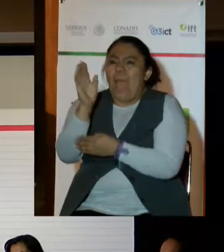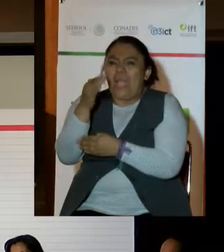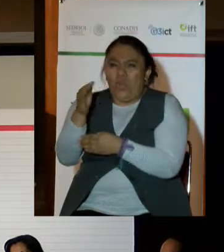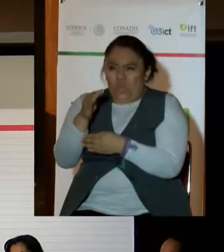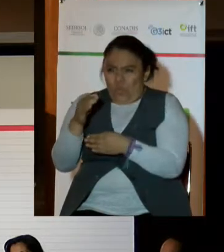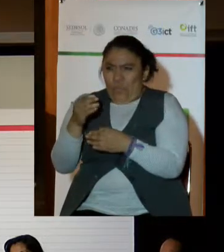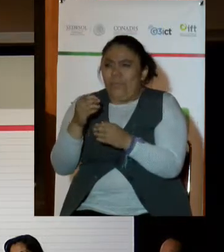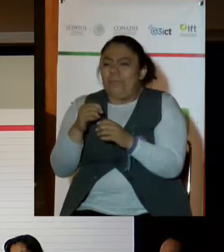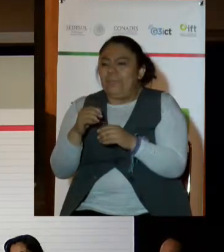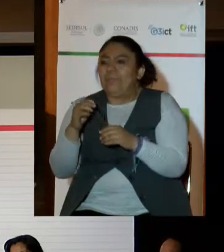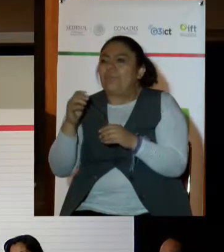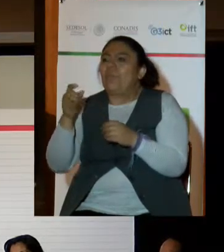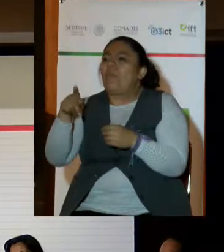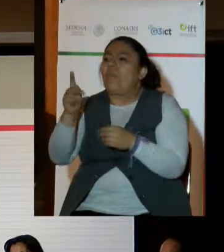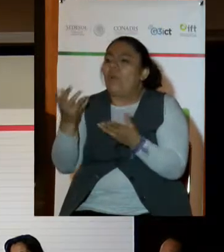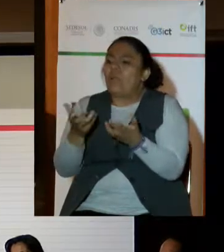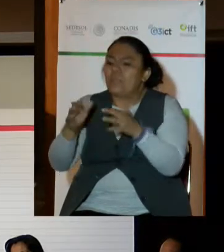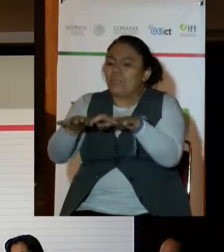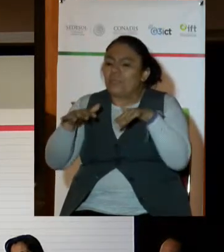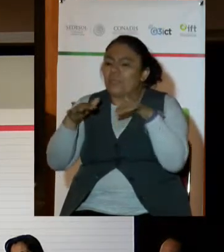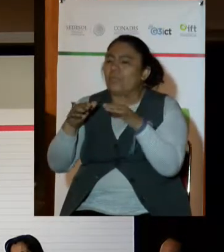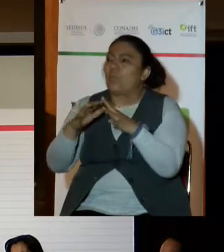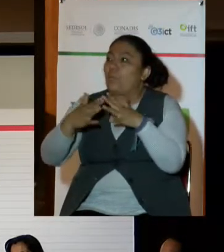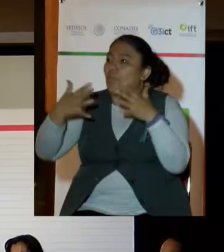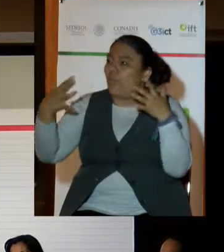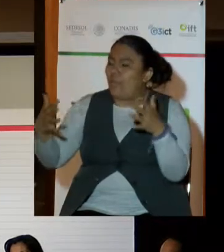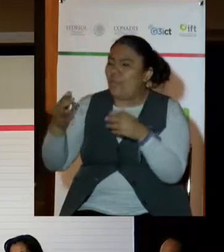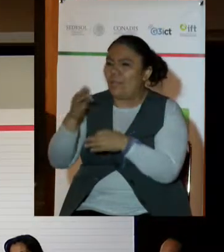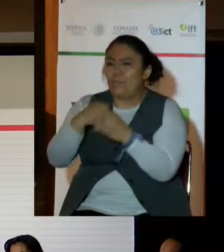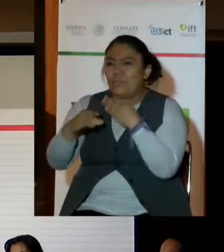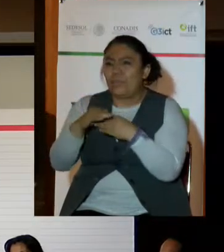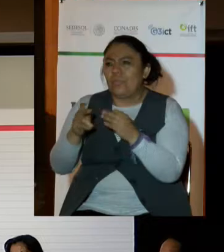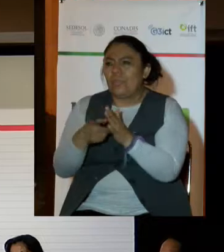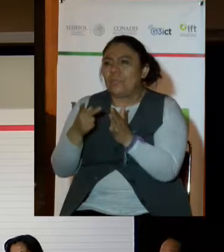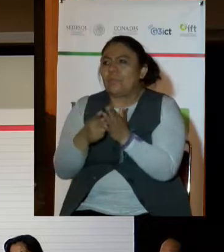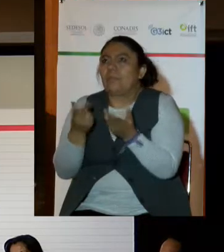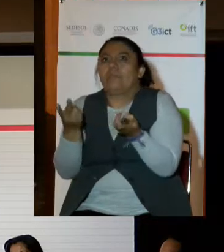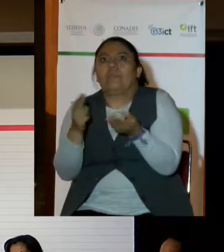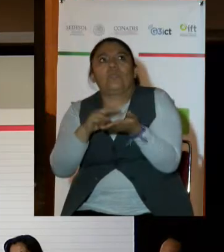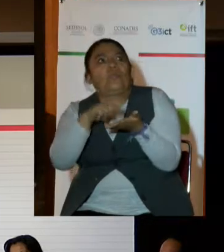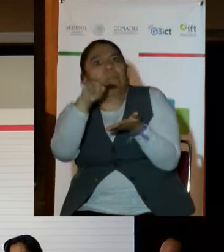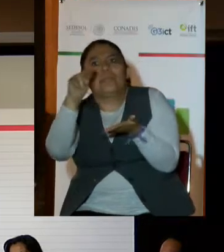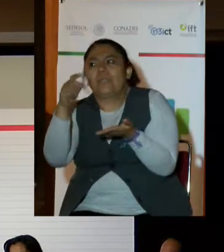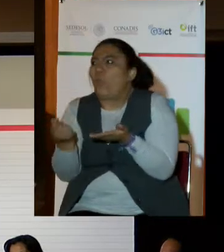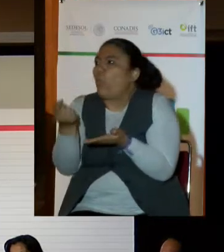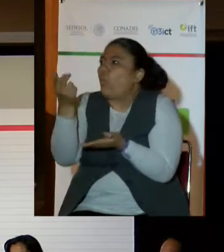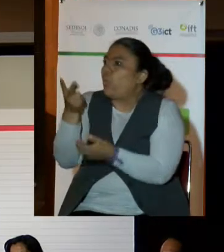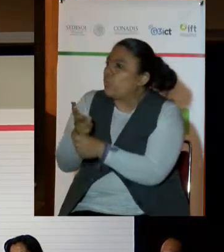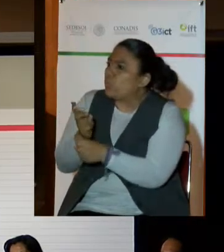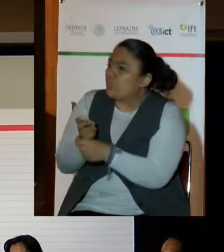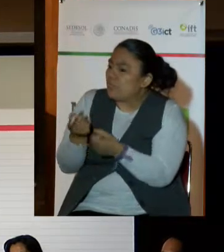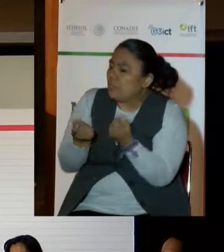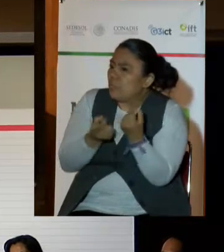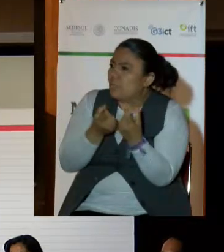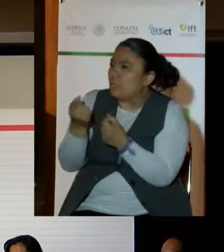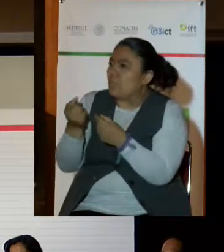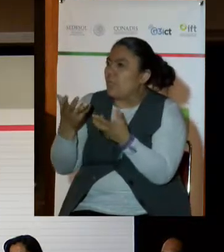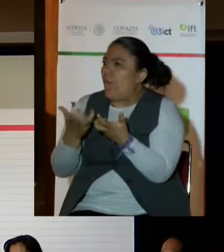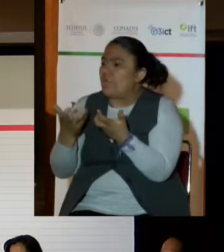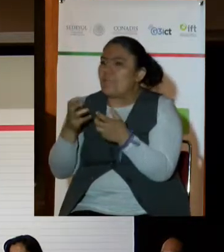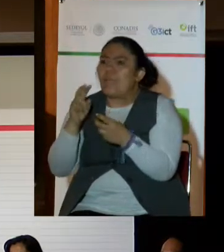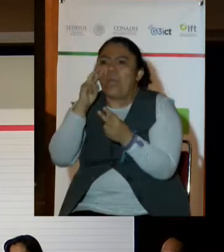pudiéramos todos poder entrar ahí y ver cuáles son las TICs para cada una de las discapacidades, todas estas cosas que hay gratuitas, todo